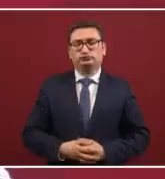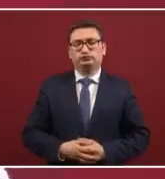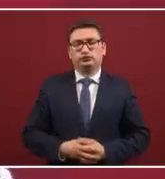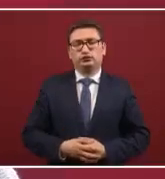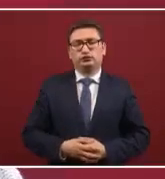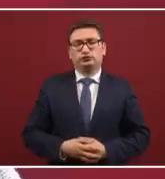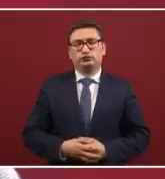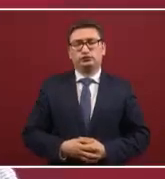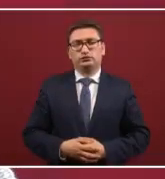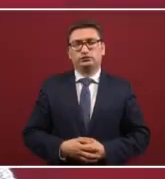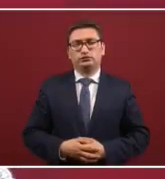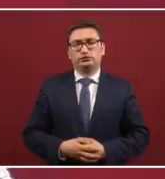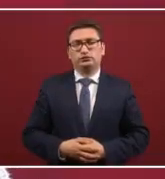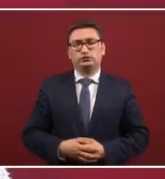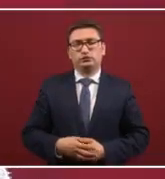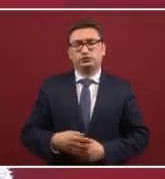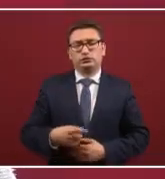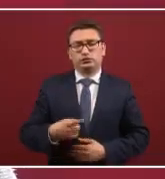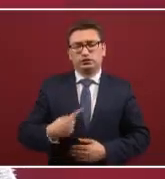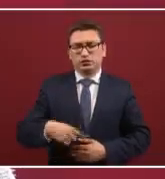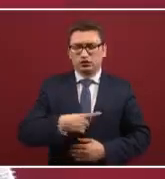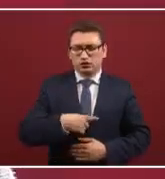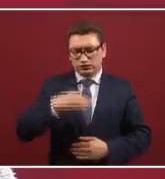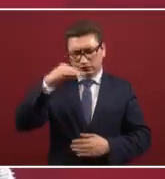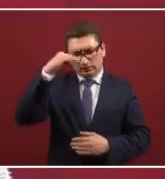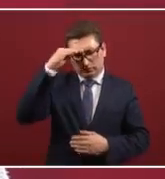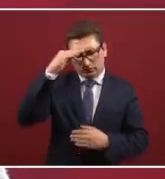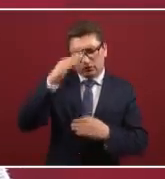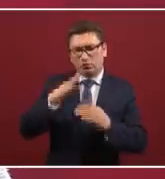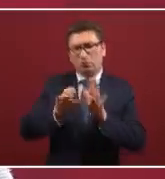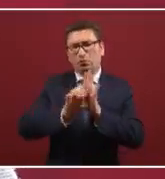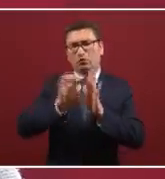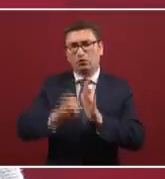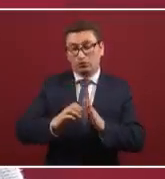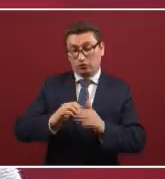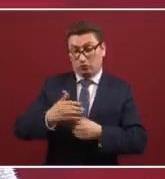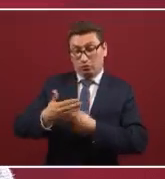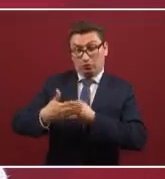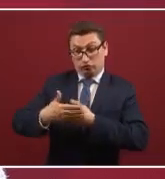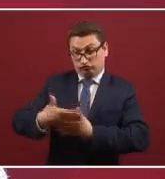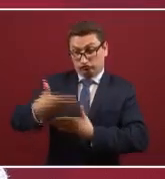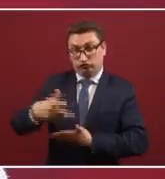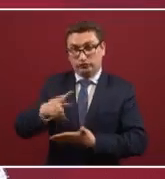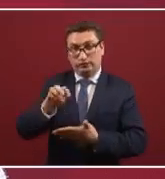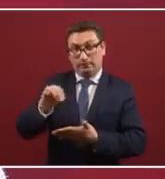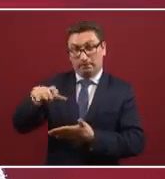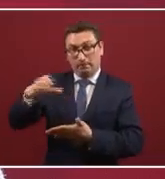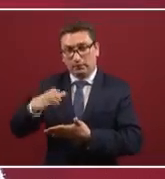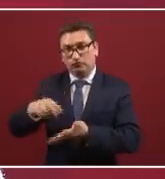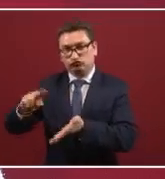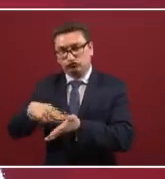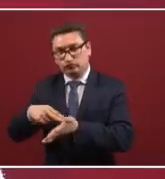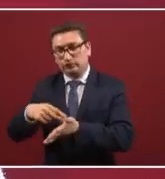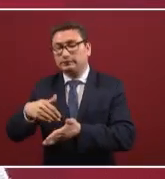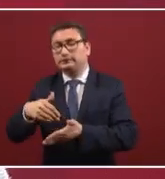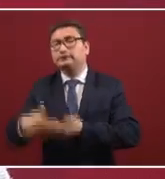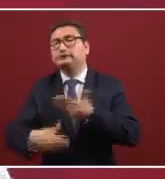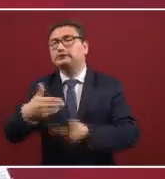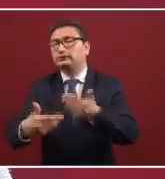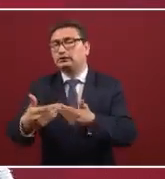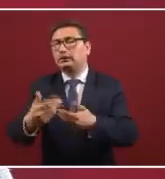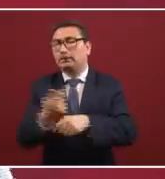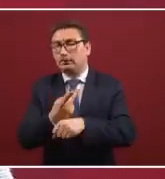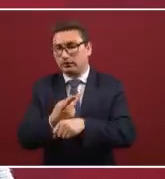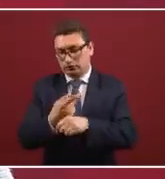ver los efectos de no solamente el Tratado de Libre Comercio, sino del desempeño de la economía internacional.